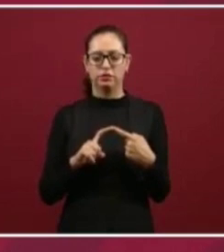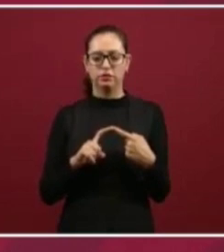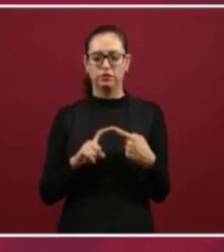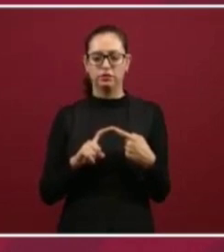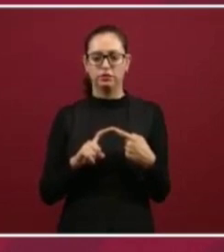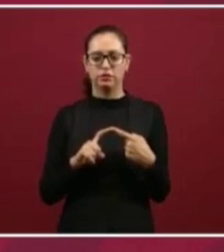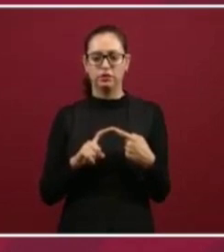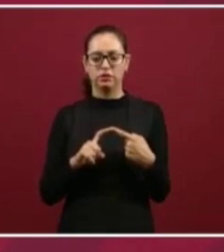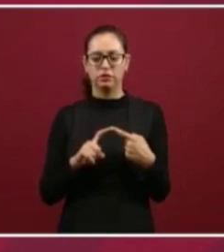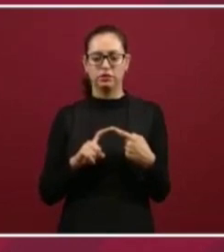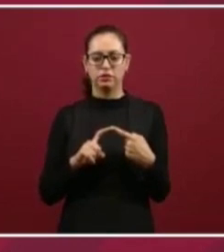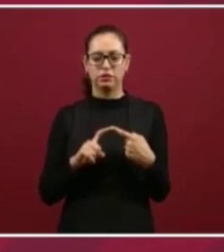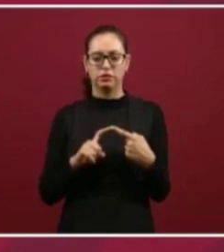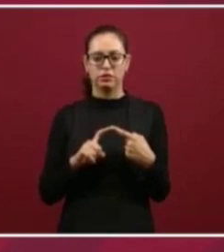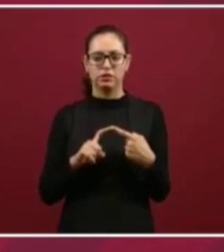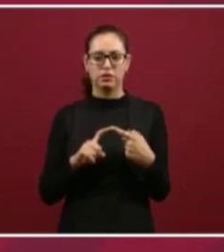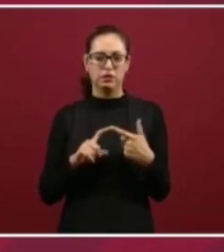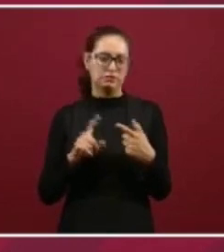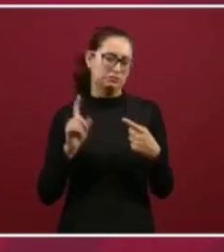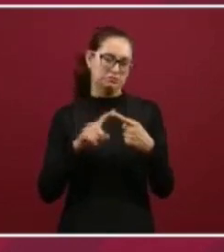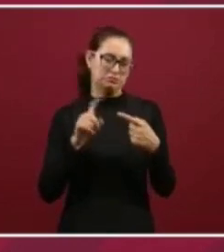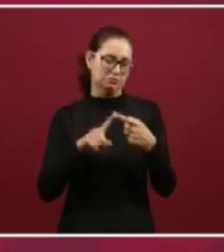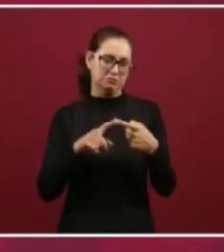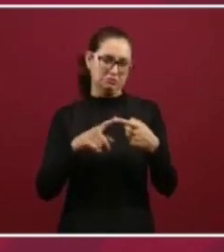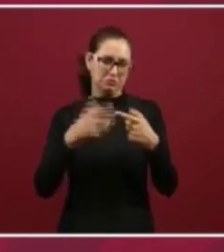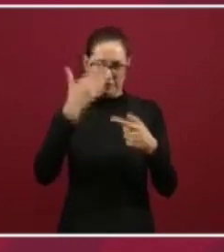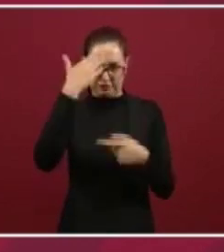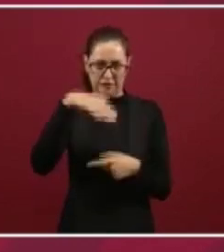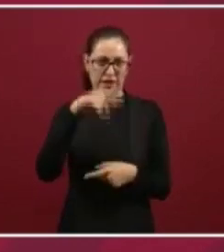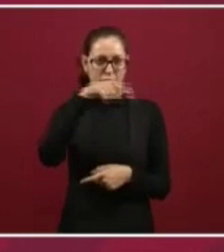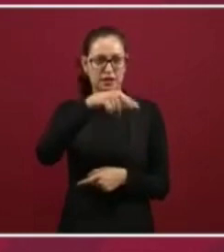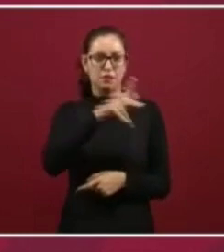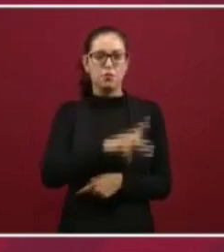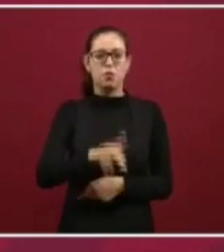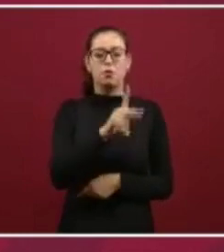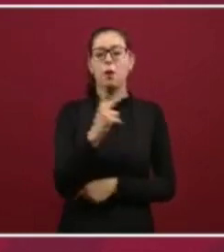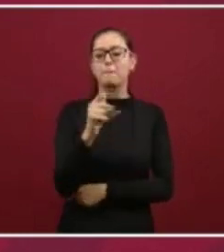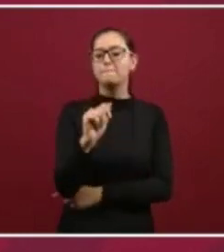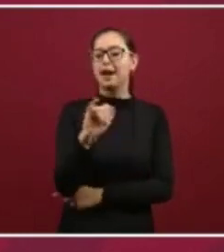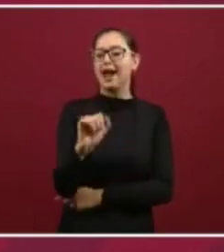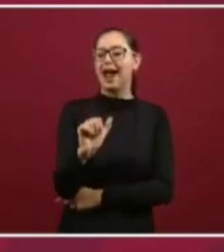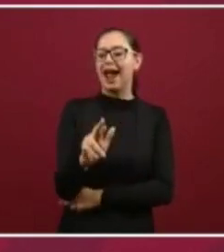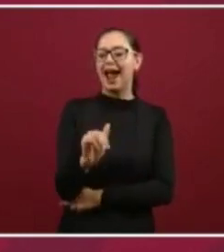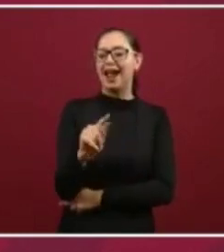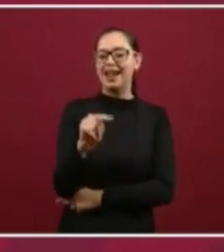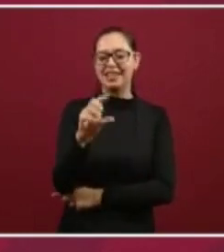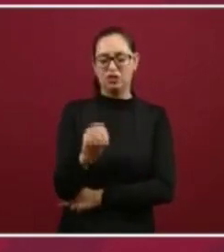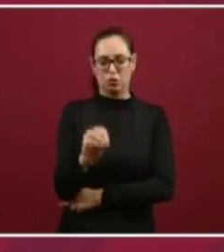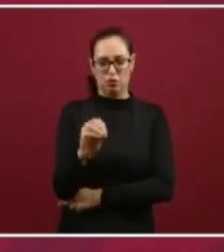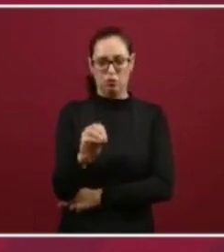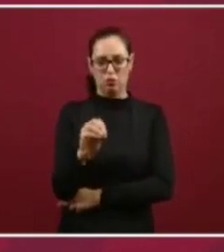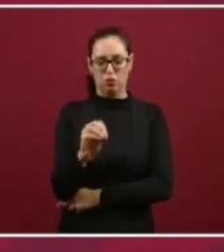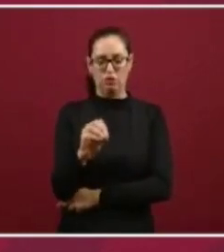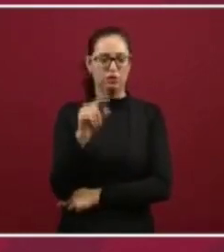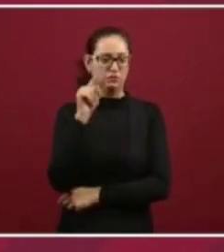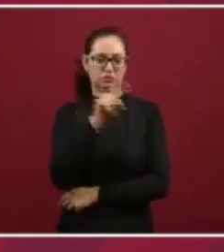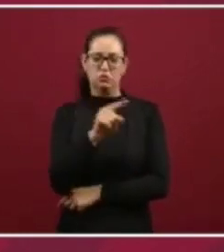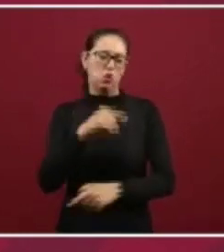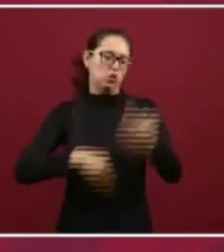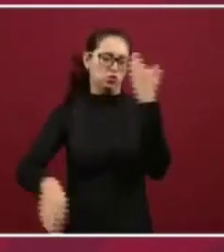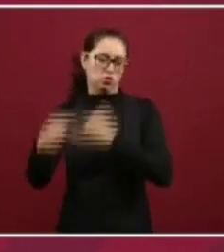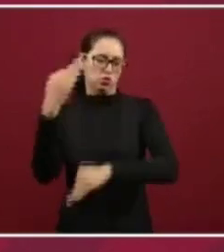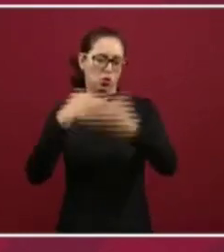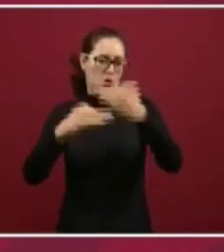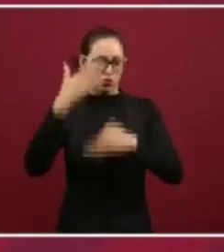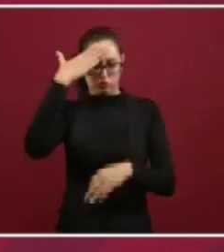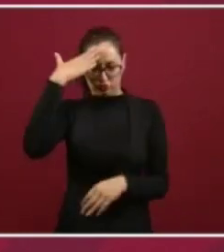que se compró en Pajarito. Es el tema más